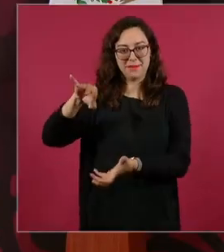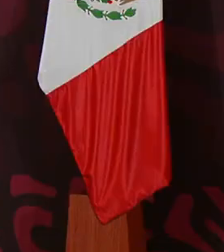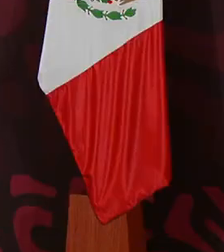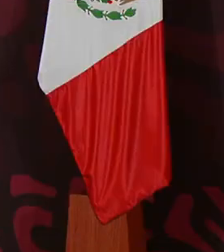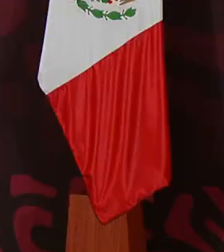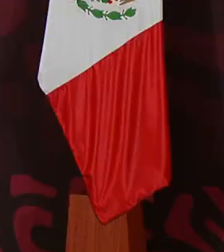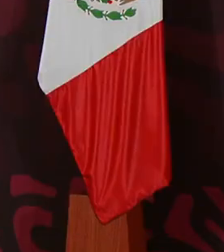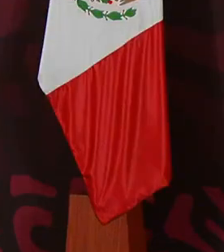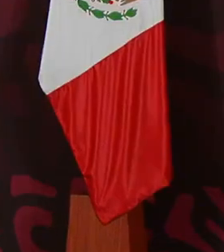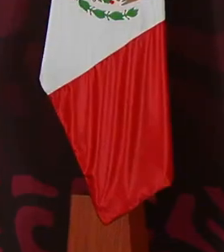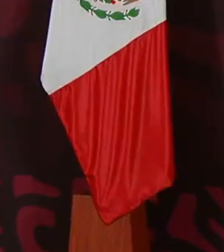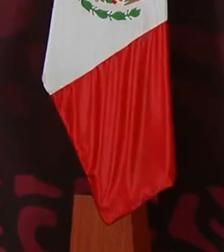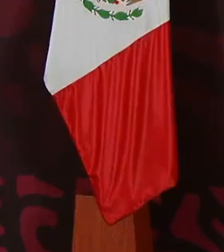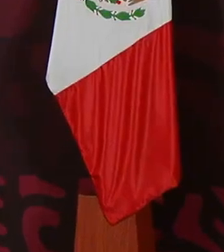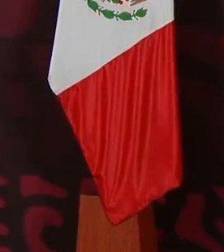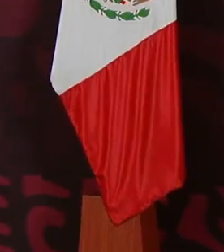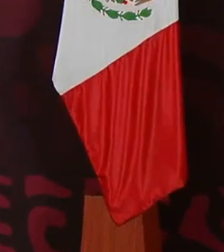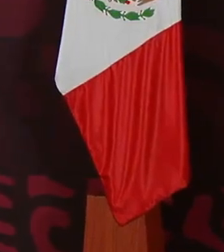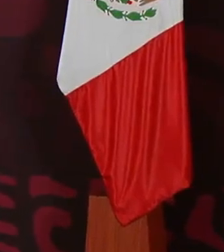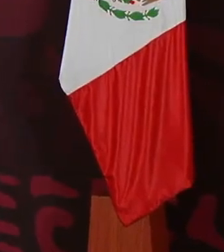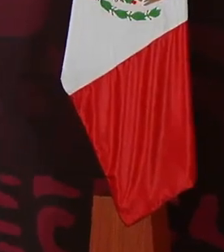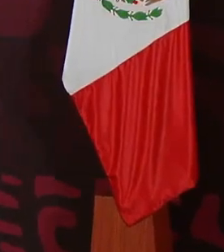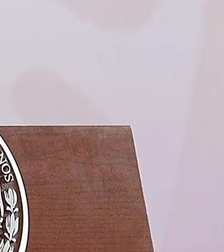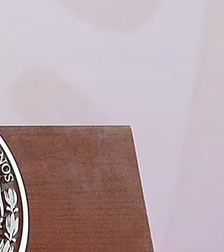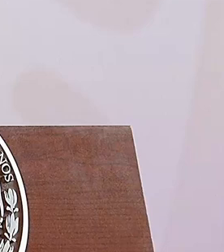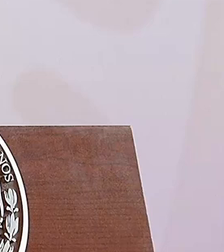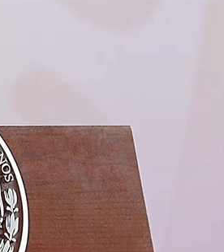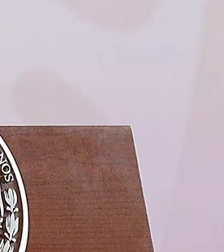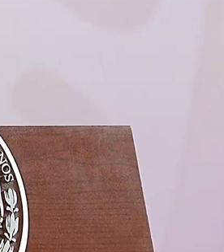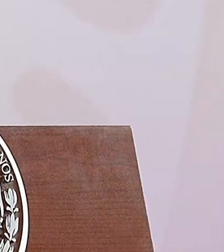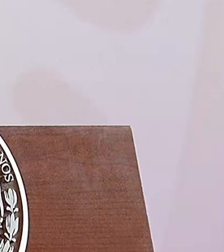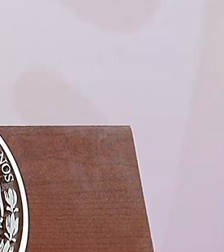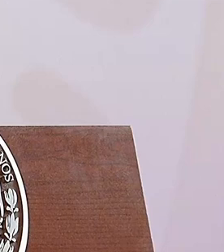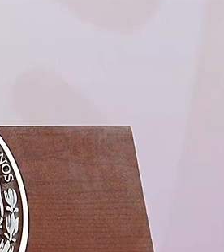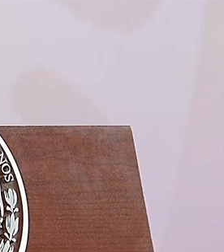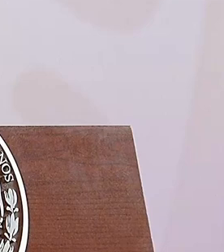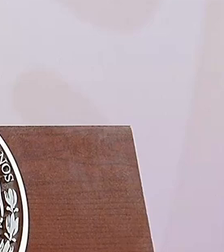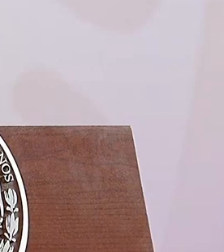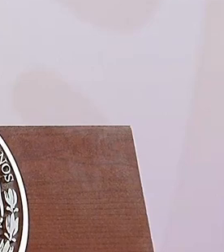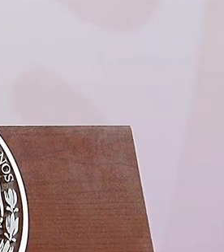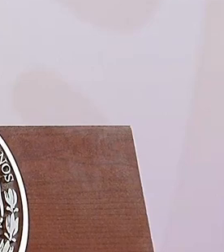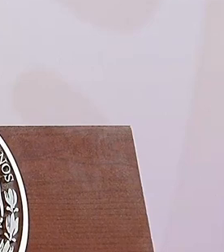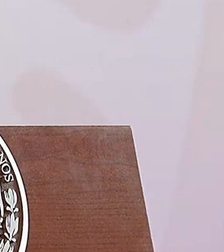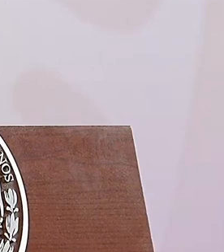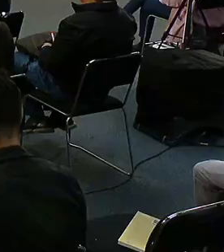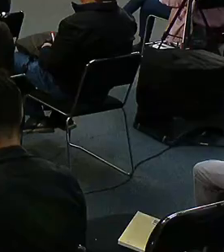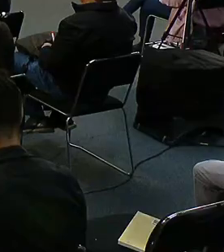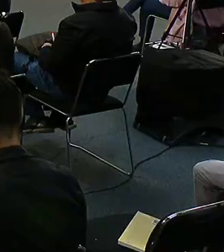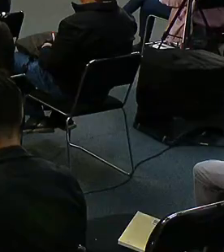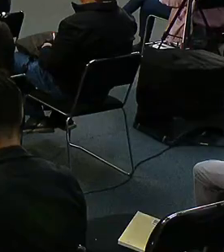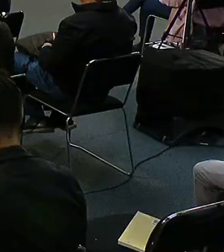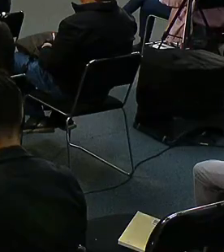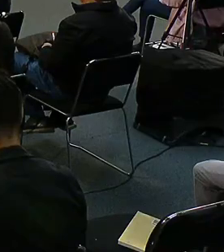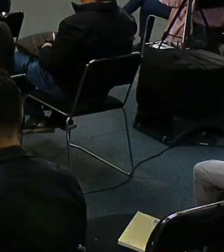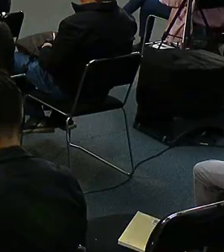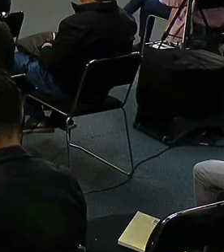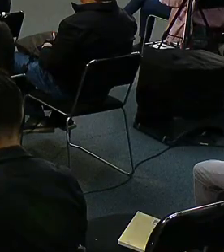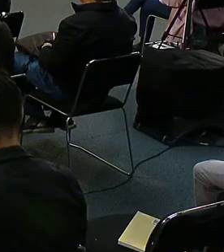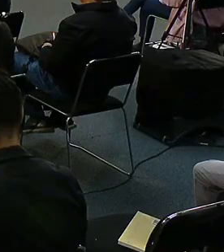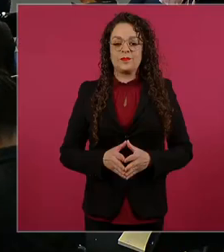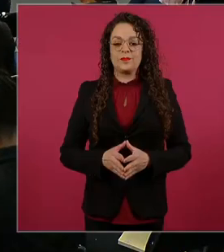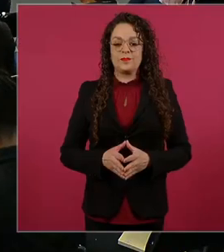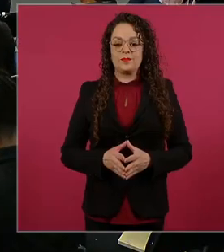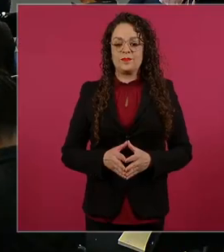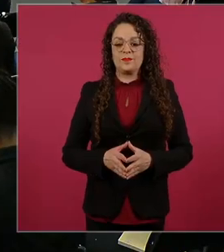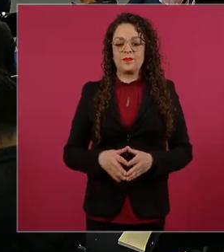para Tepoztlán y Cuautla ese es un compromiso que